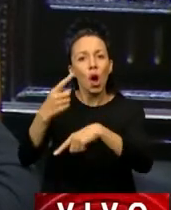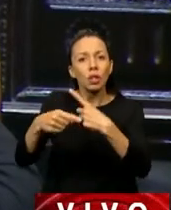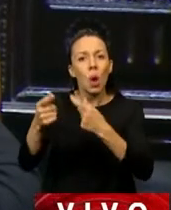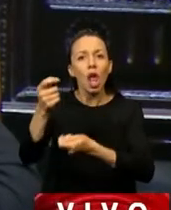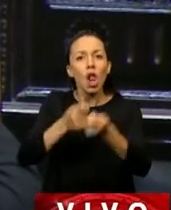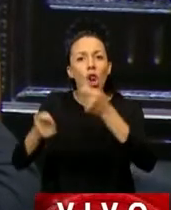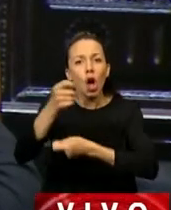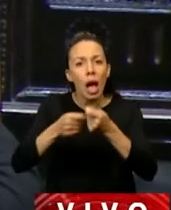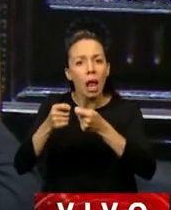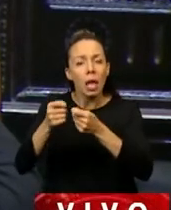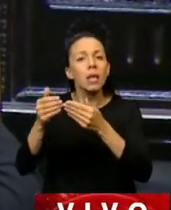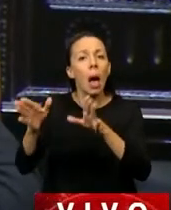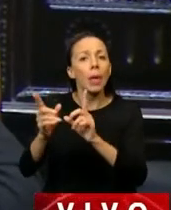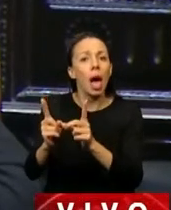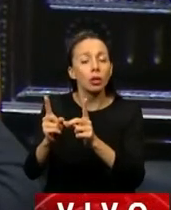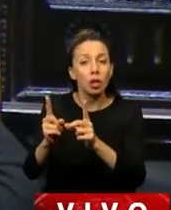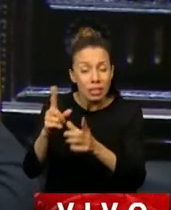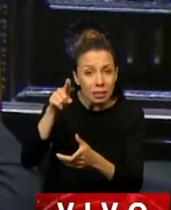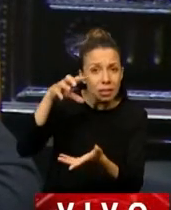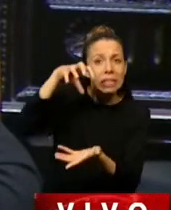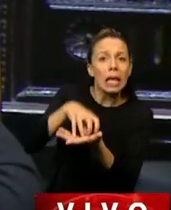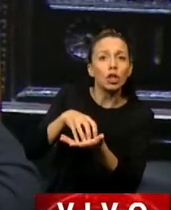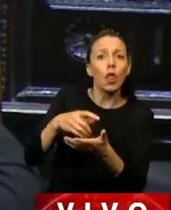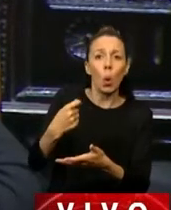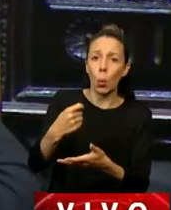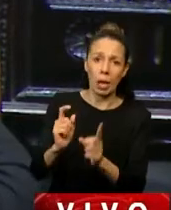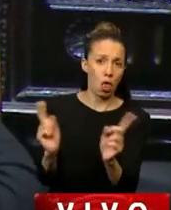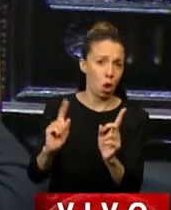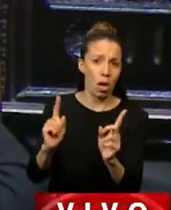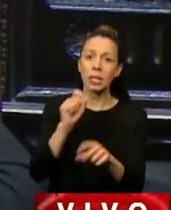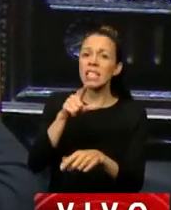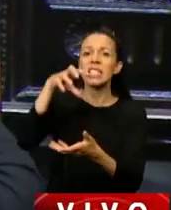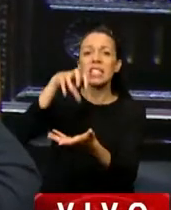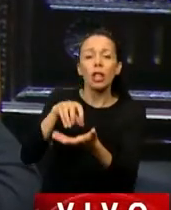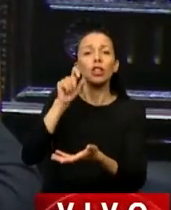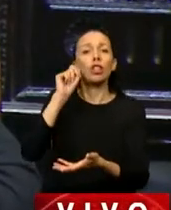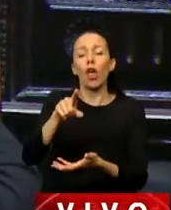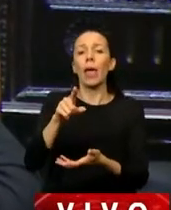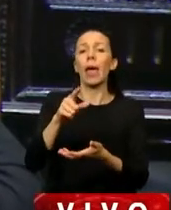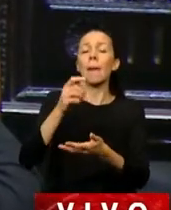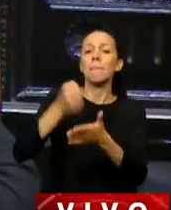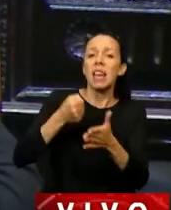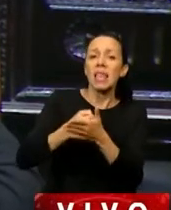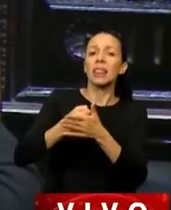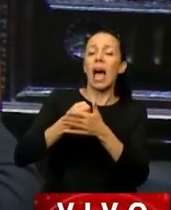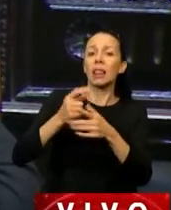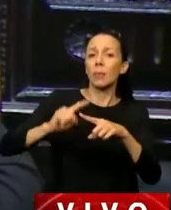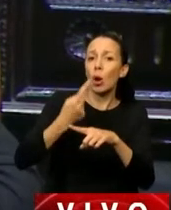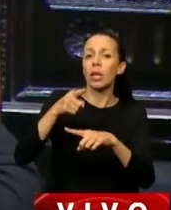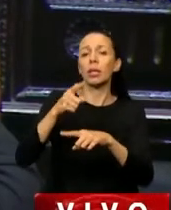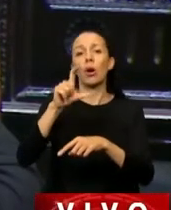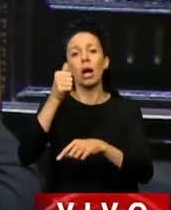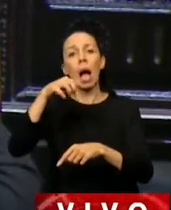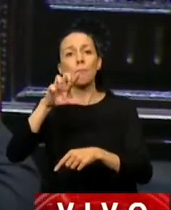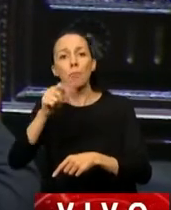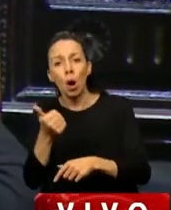son centros de jubilados, sino que son locales militantes de la Cámpora y del kirchnerismo, en desmedro de todos